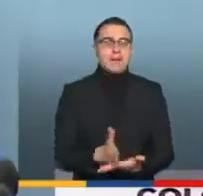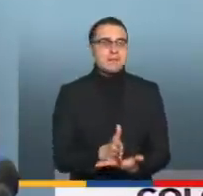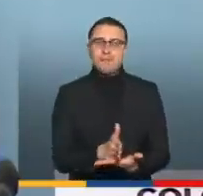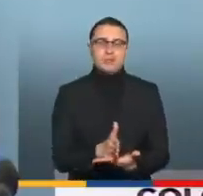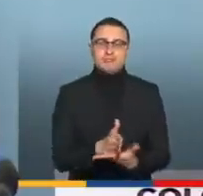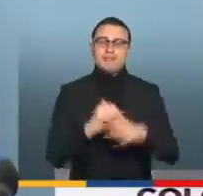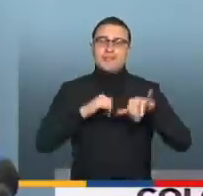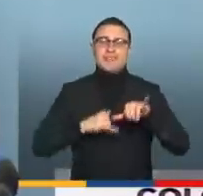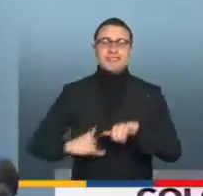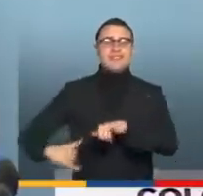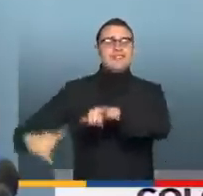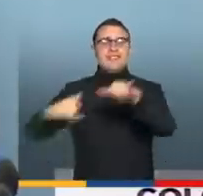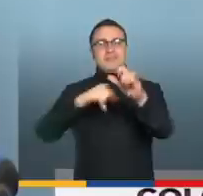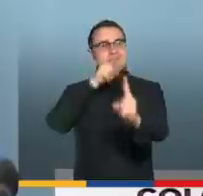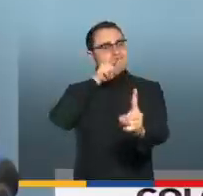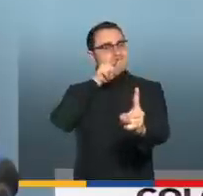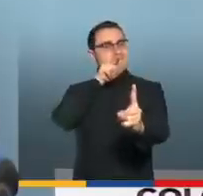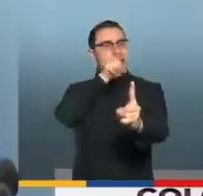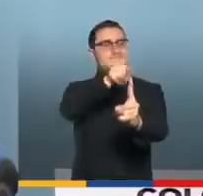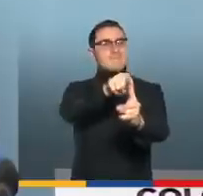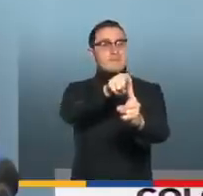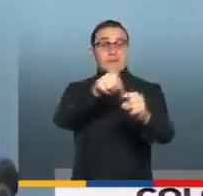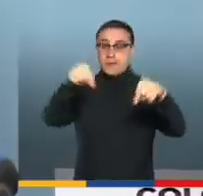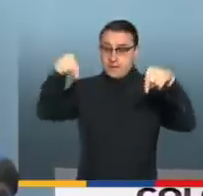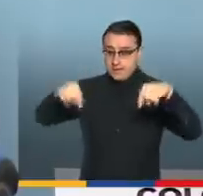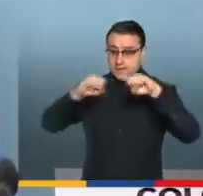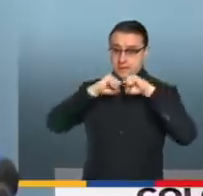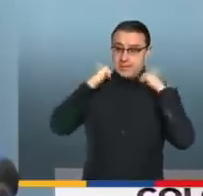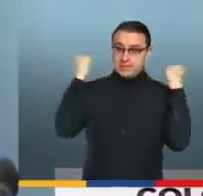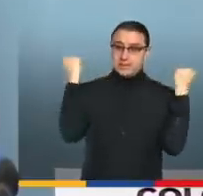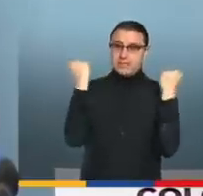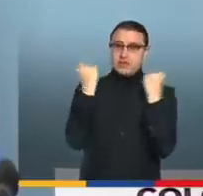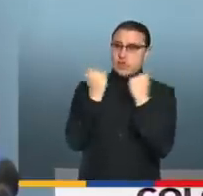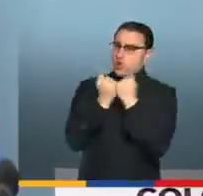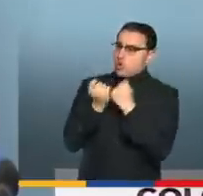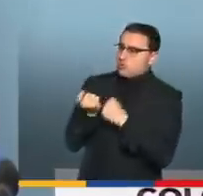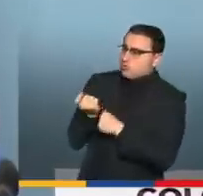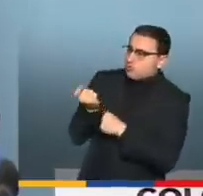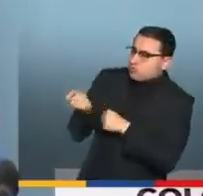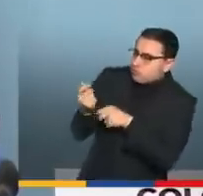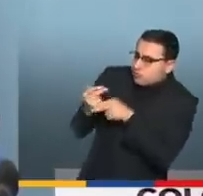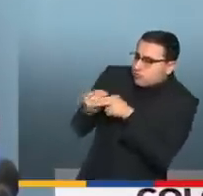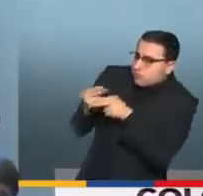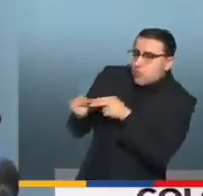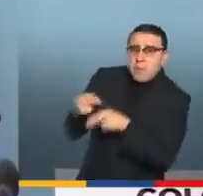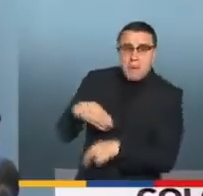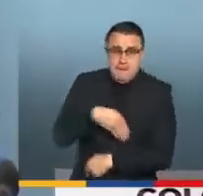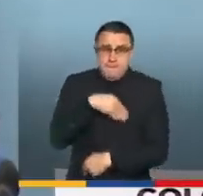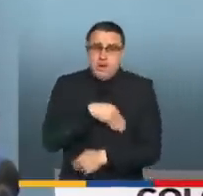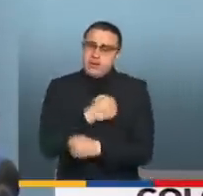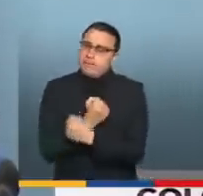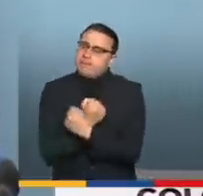Y este salón entonces, junto a donde Bolívar se entregó al amor y se escapó de la